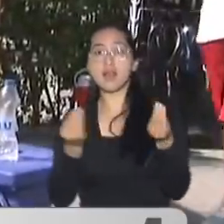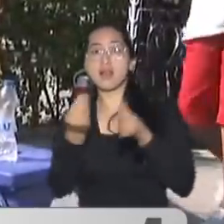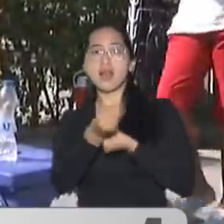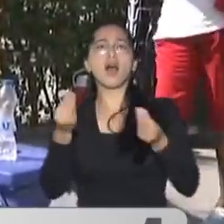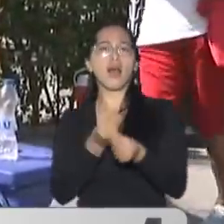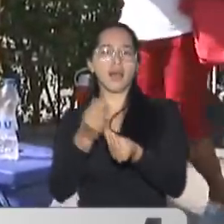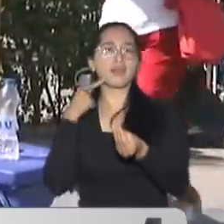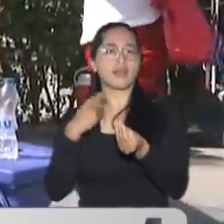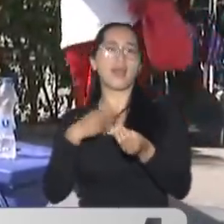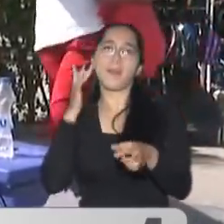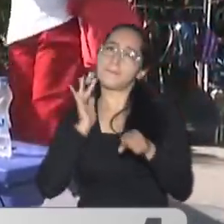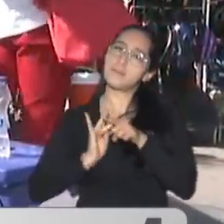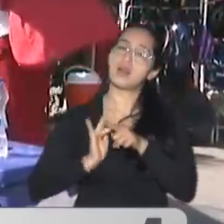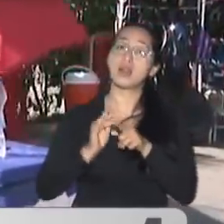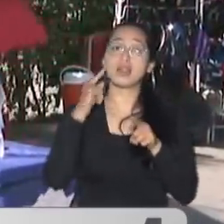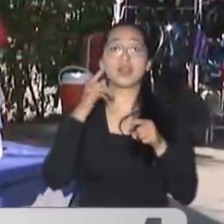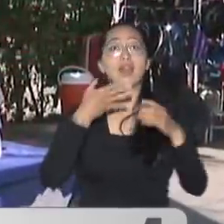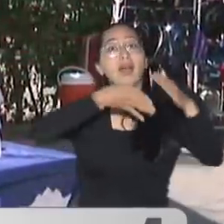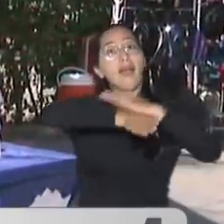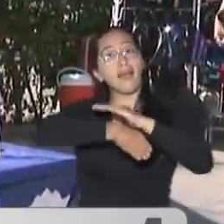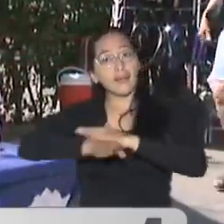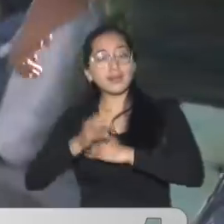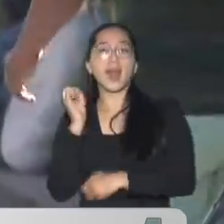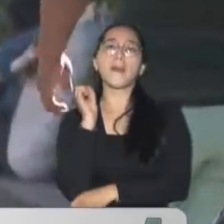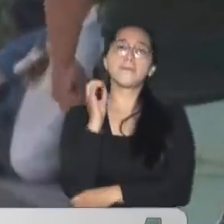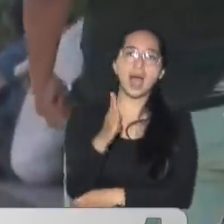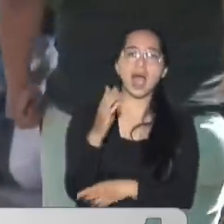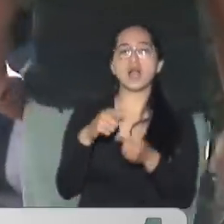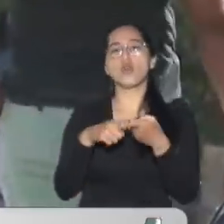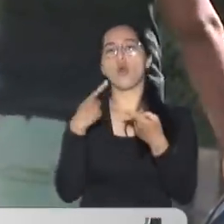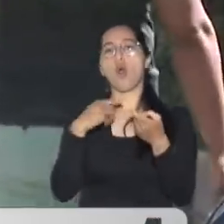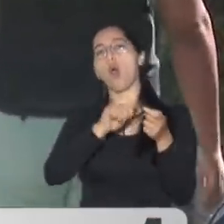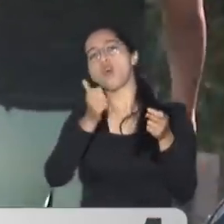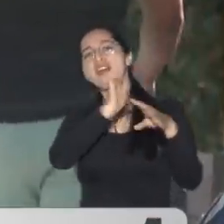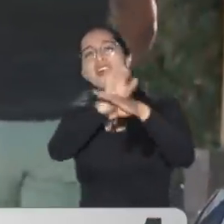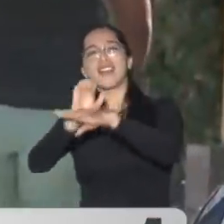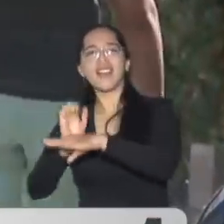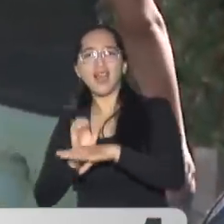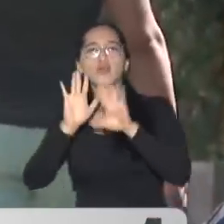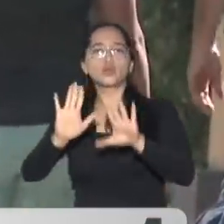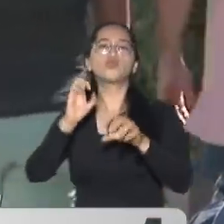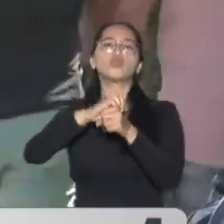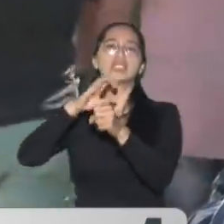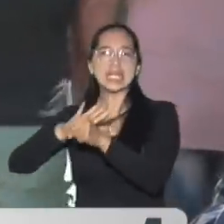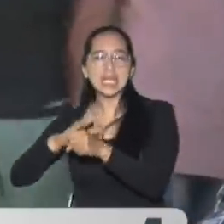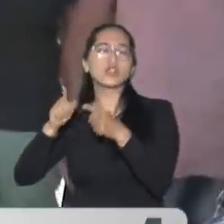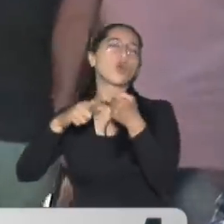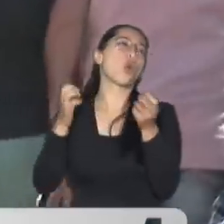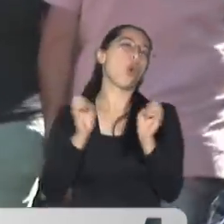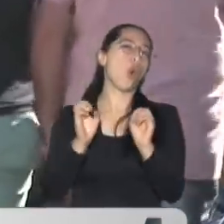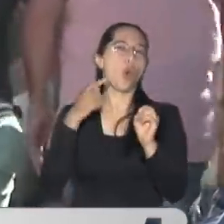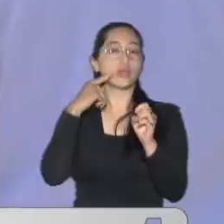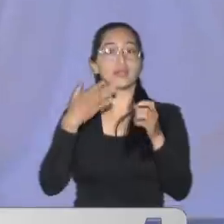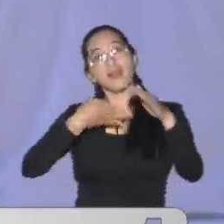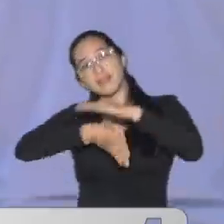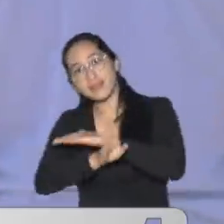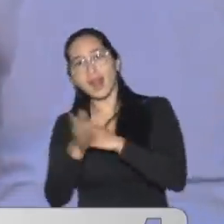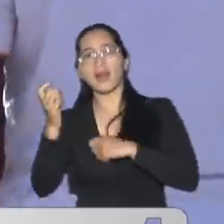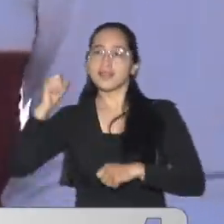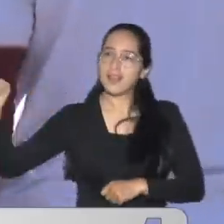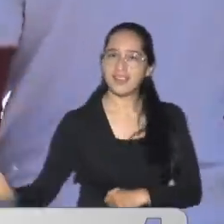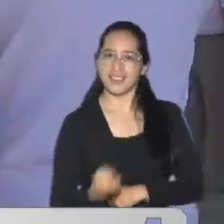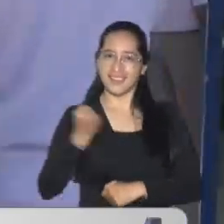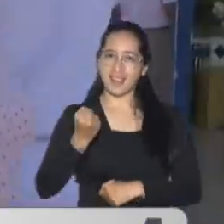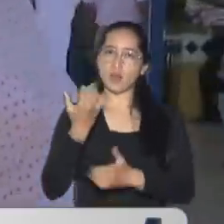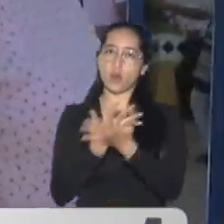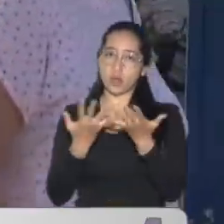bancarias, supermercados y el mercado de Basurto. De igual manera, el mandatario local ha manifestado que sigue el toque